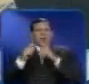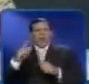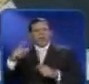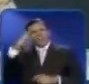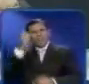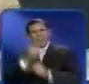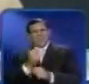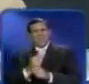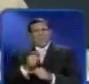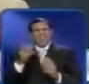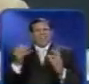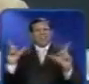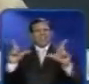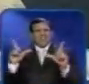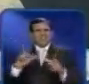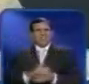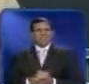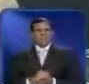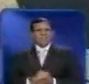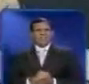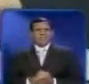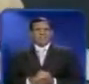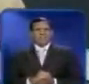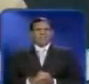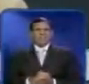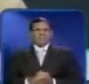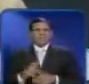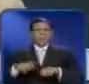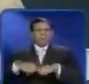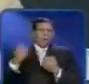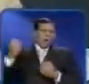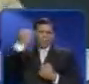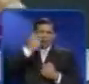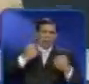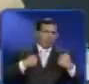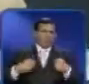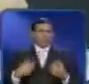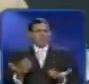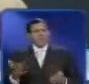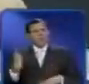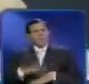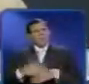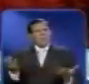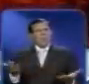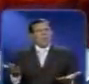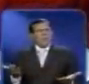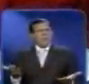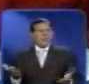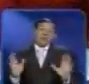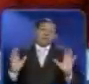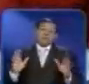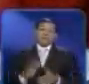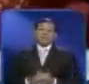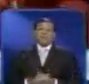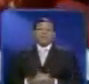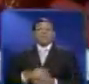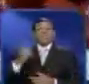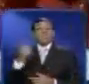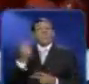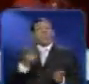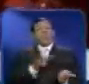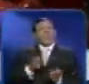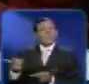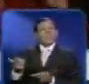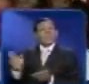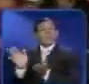trabajadores de un medio de comunicación creo que fracturado no hay razón para eso al acto solo fueron invitados